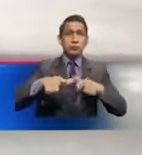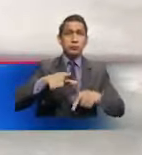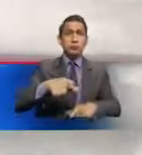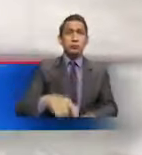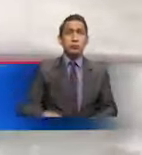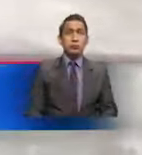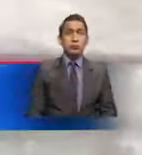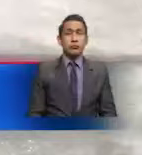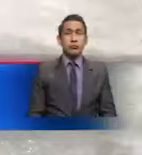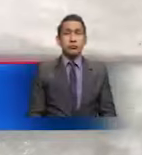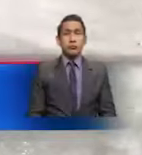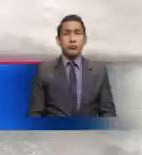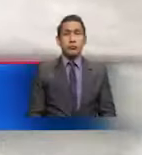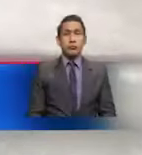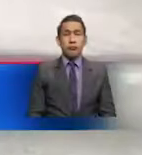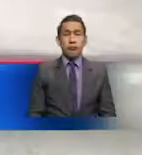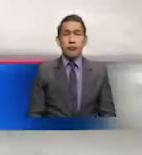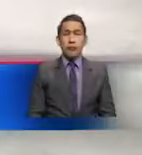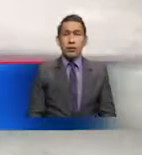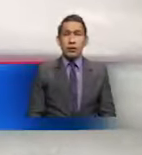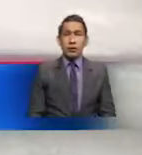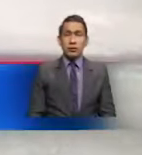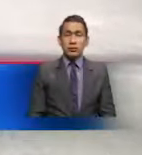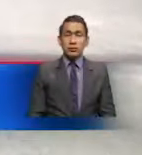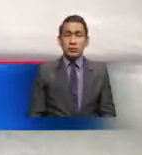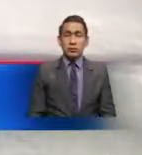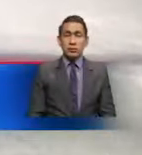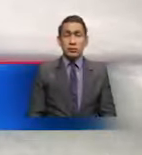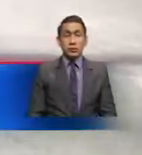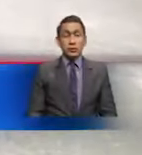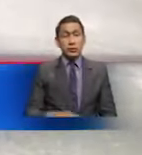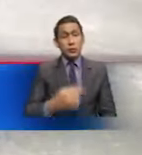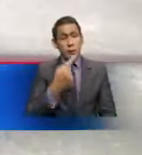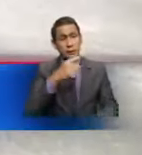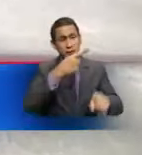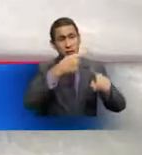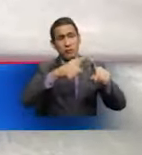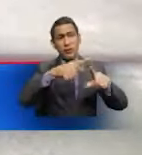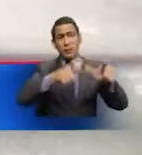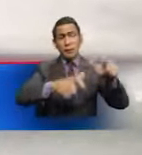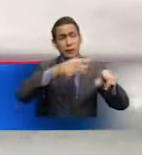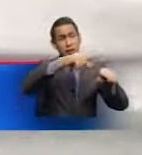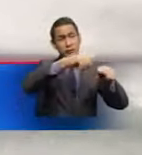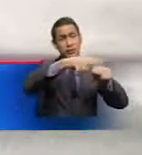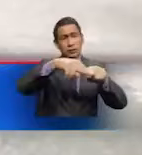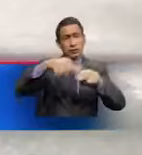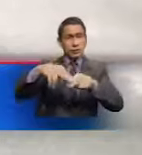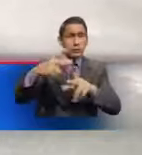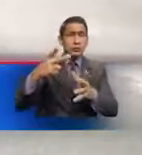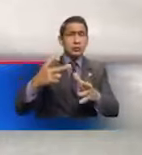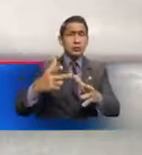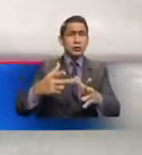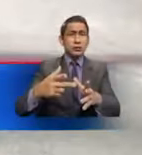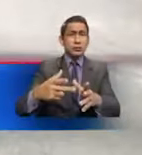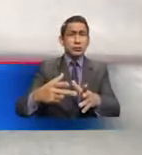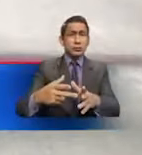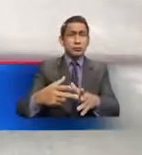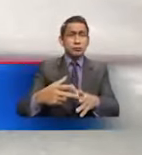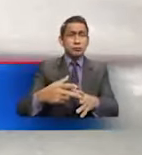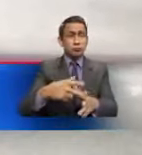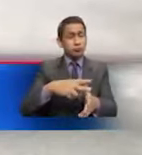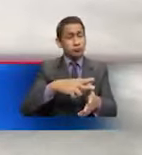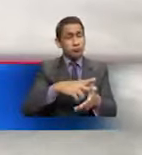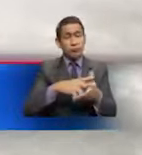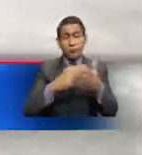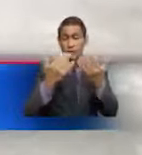ahí. Ahí en la calle. Ahí. Ahí donde estaban en ese asiento. Pero el chico yo creo que pasaba. O estaba parado él. Pero